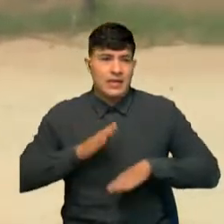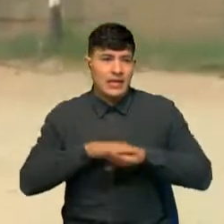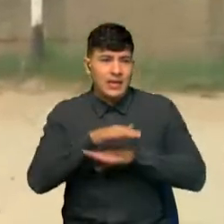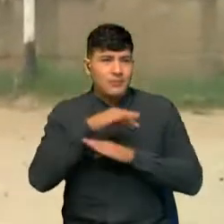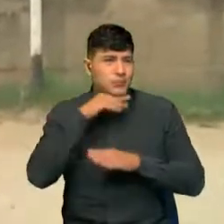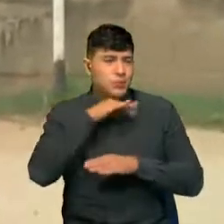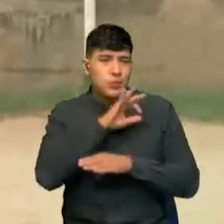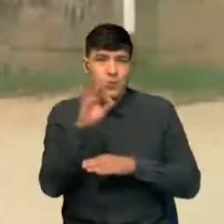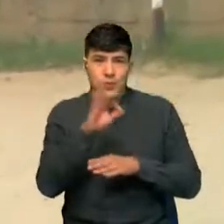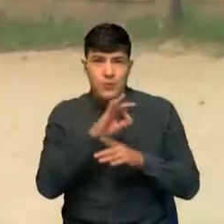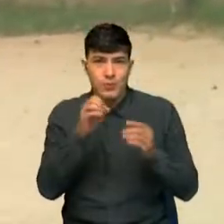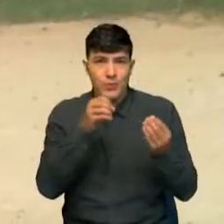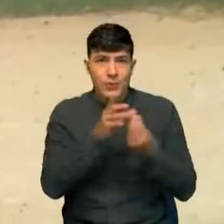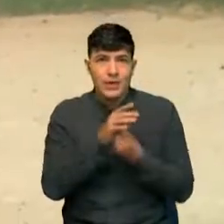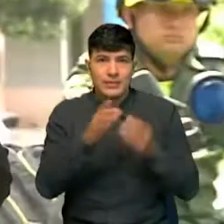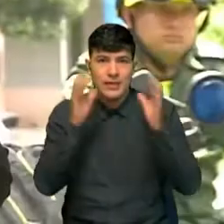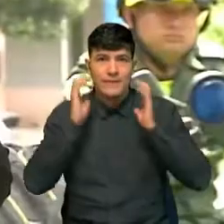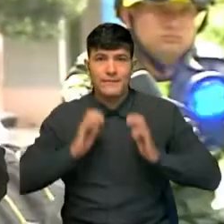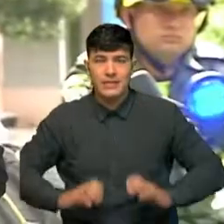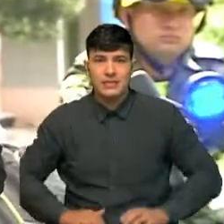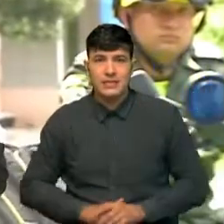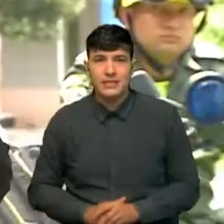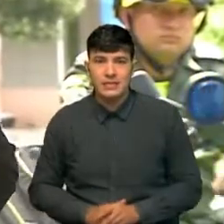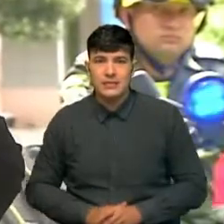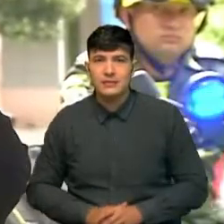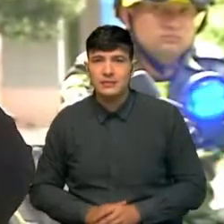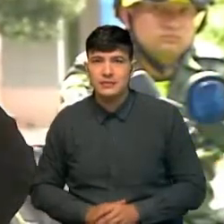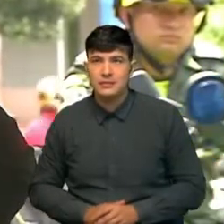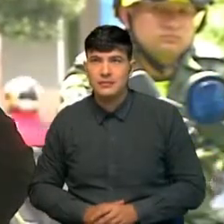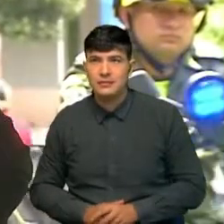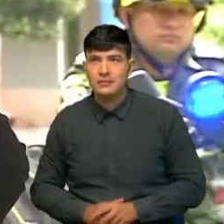y agresiones físicas.